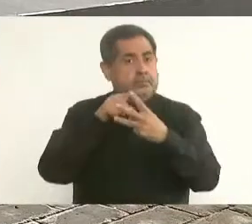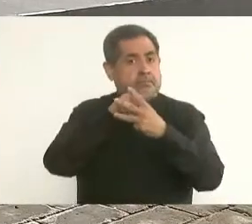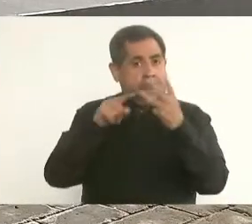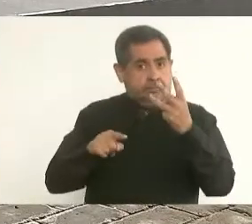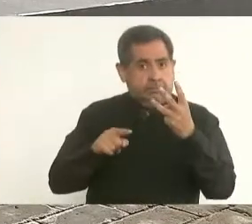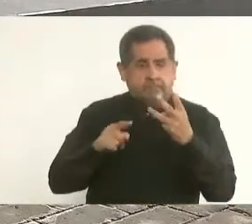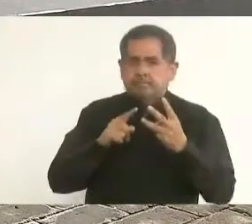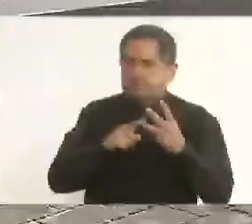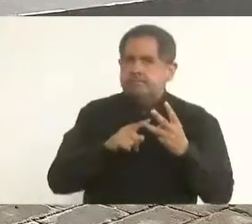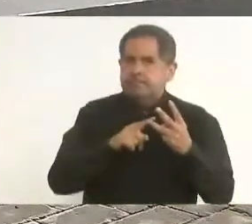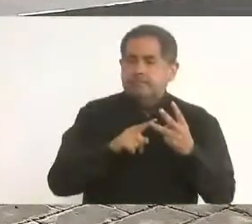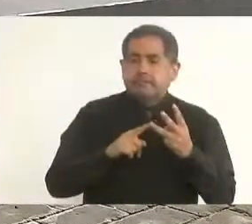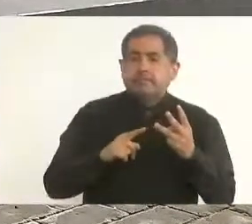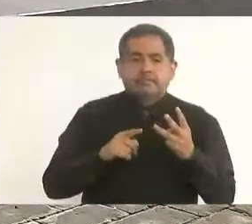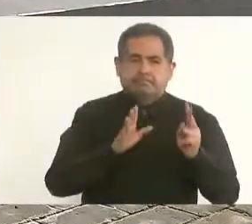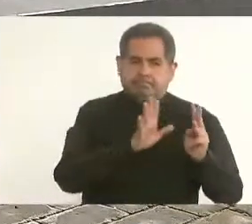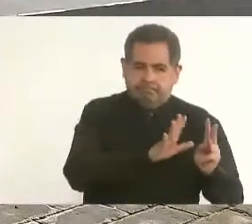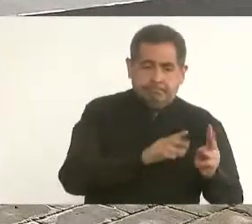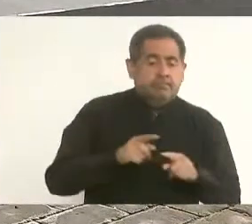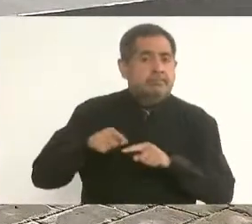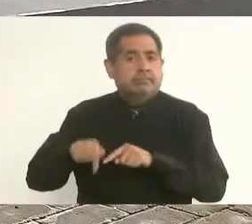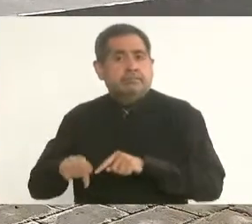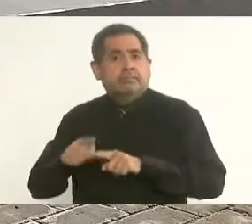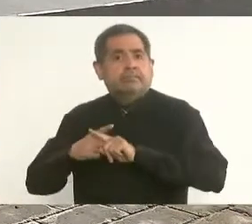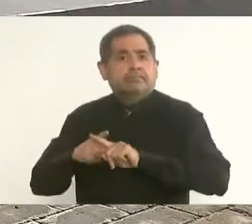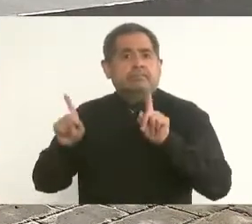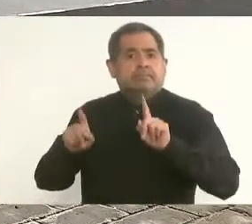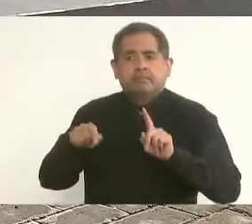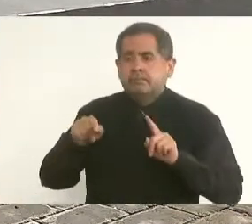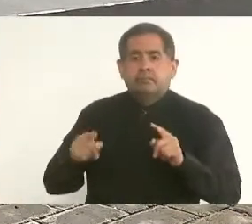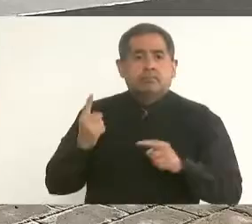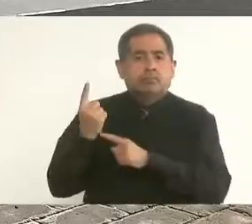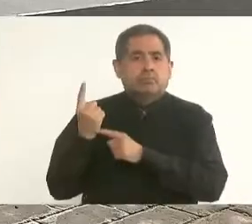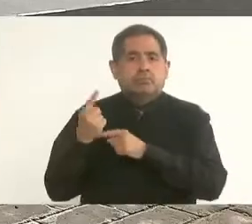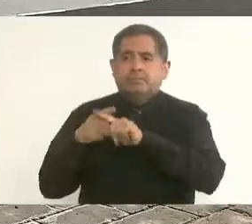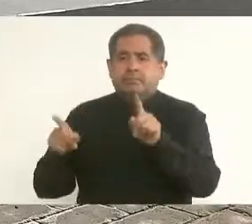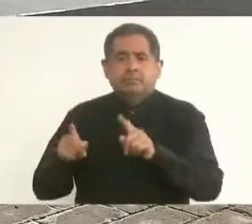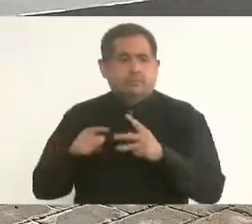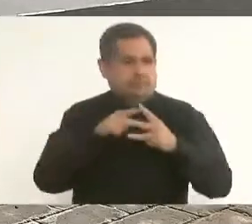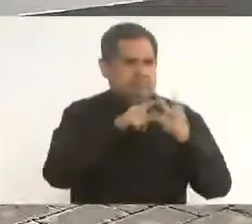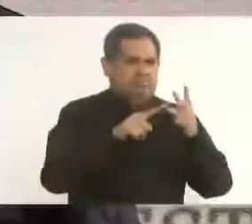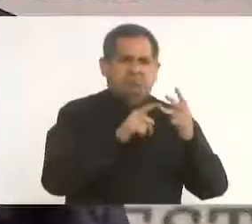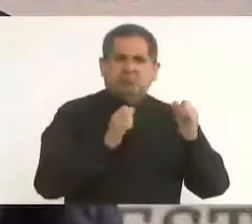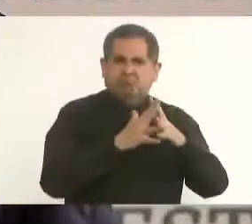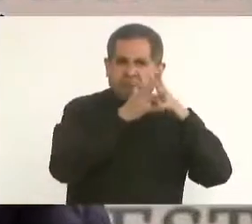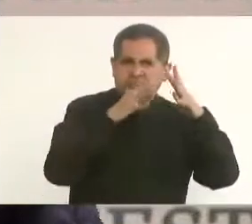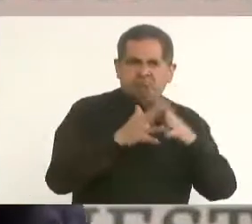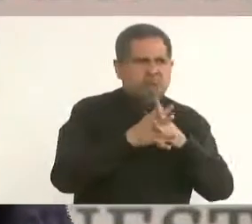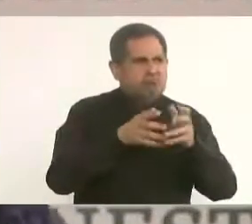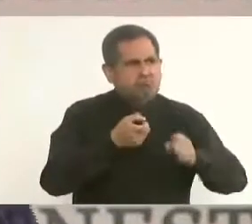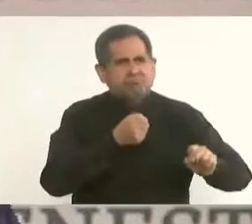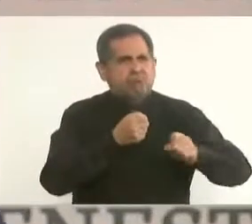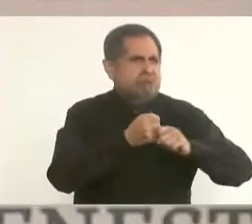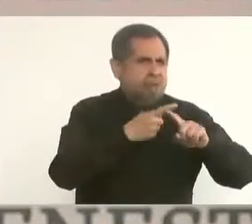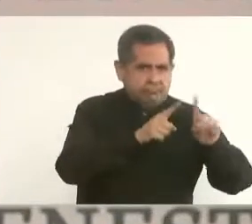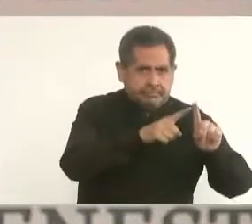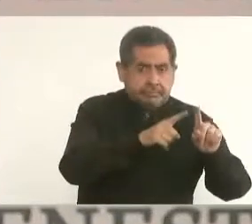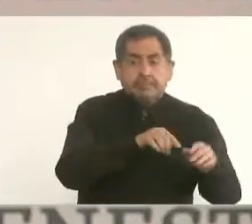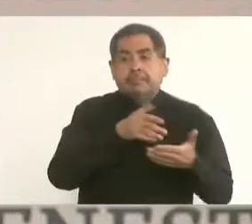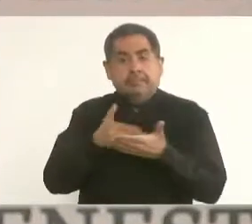cuarta transformación la estamos llevando a cabo de manera pacífica, sin